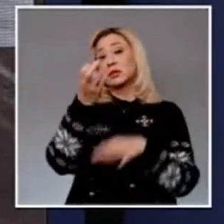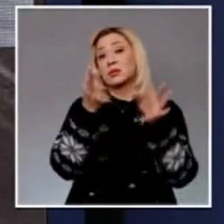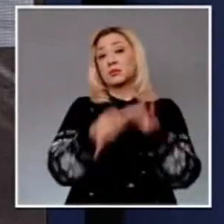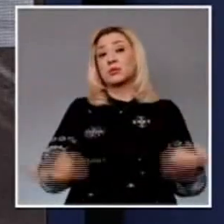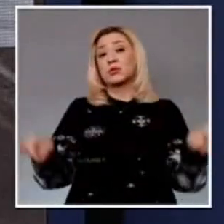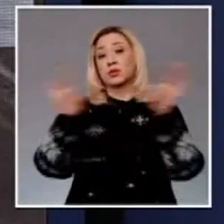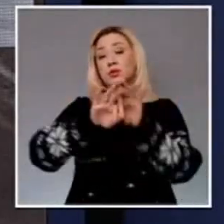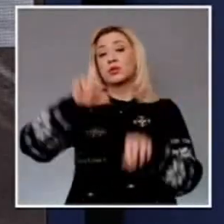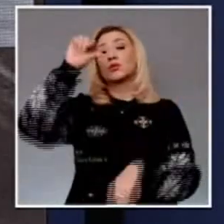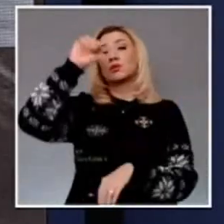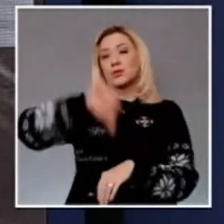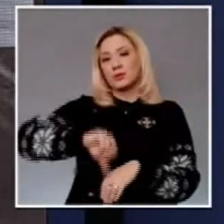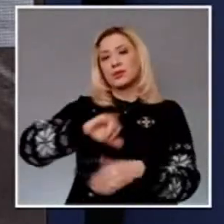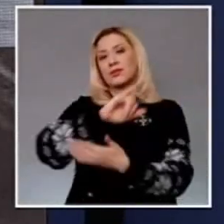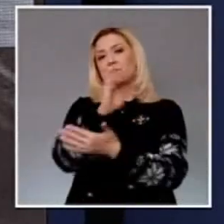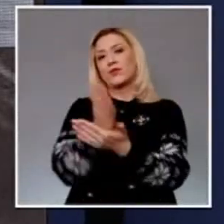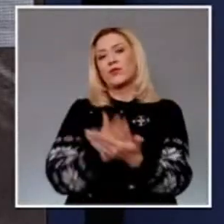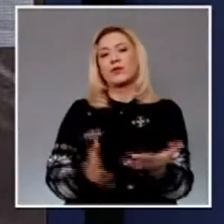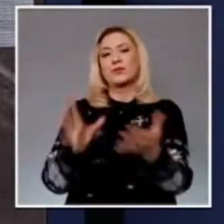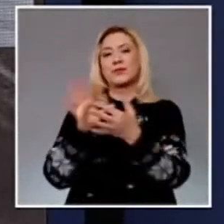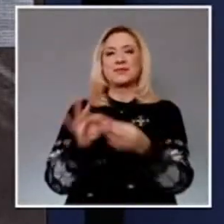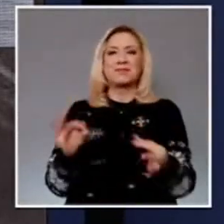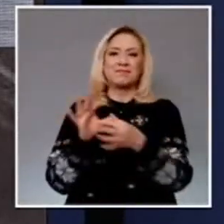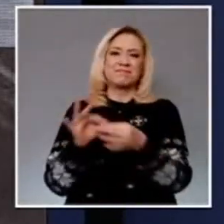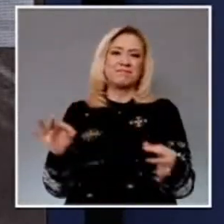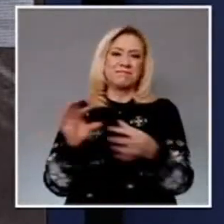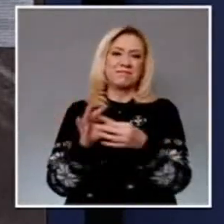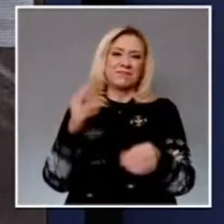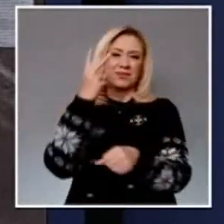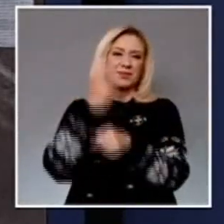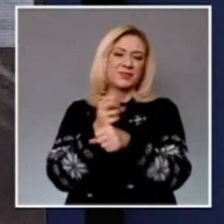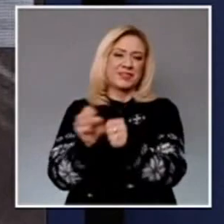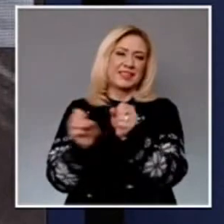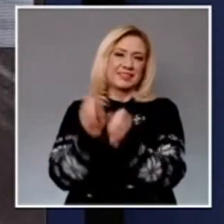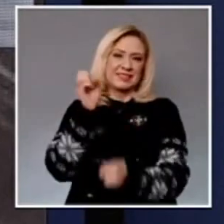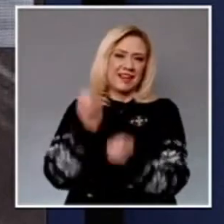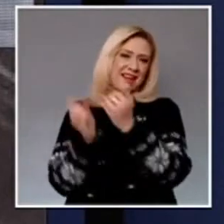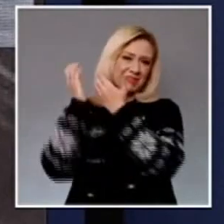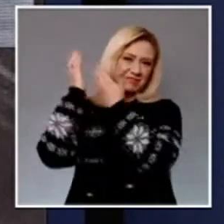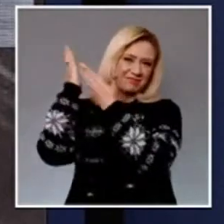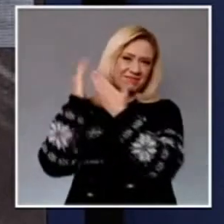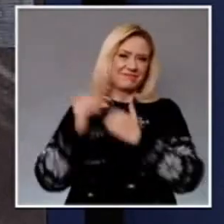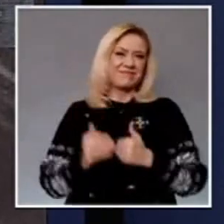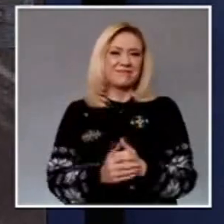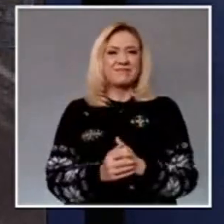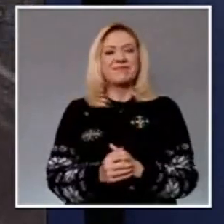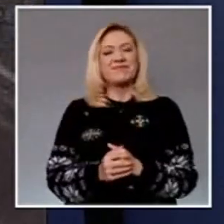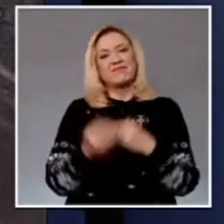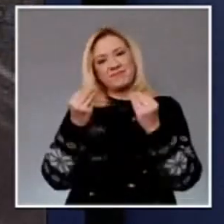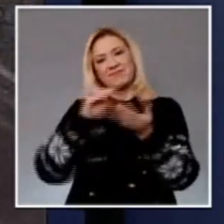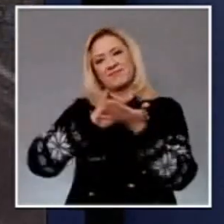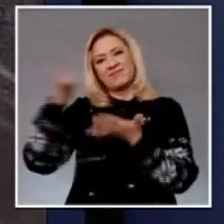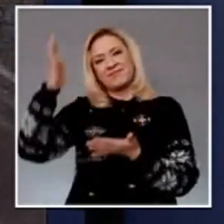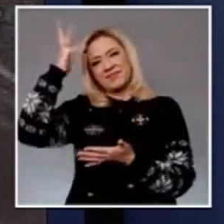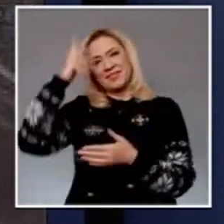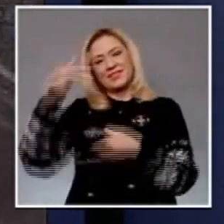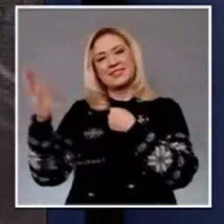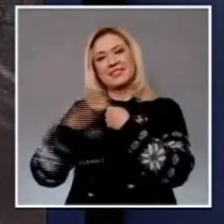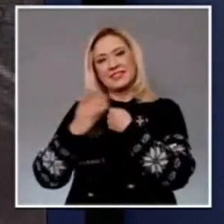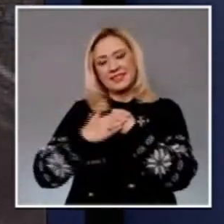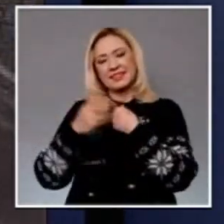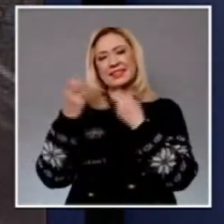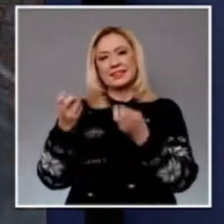informe de la segunda sala de la Suprema Corte de Justicia. Muchas gracias, Mario, a ti también por este reporte. Y pues ahí tiene